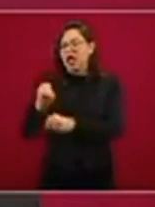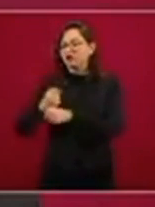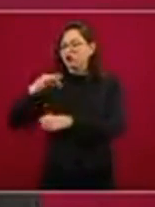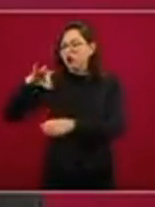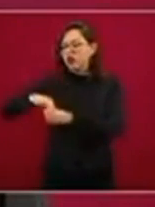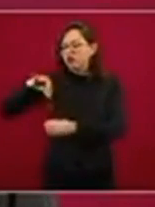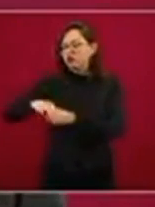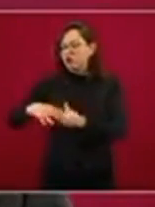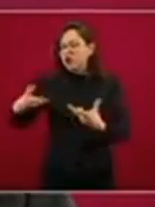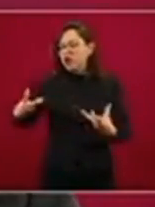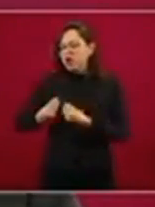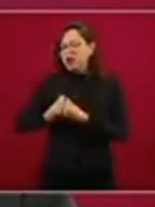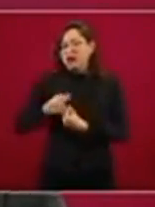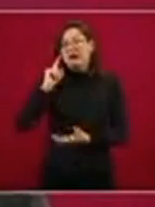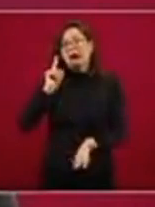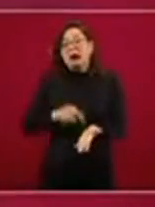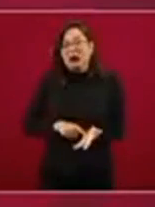¿Qué significa esto? Ah, bueno,